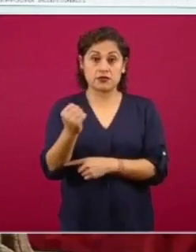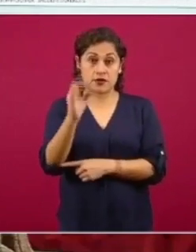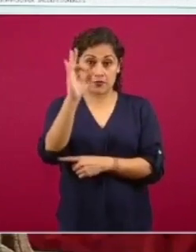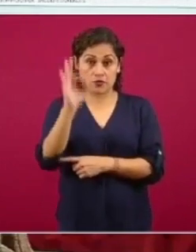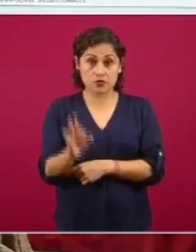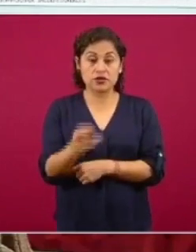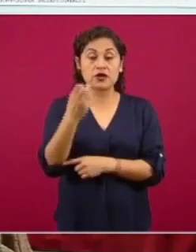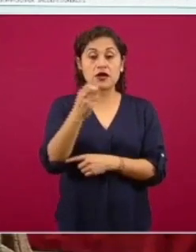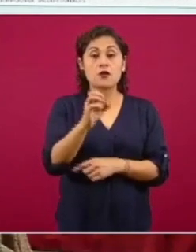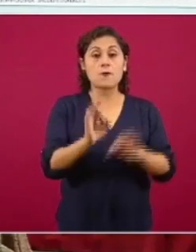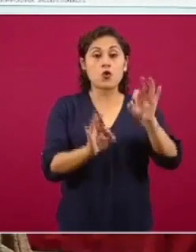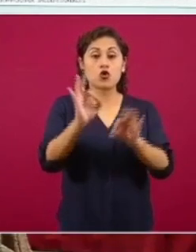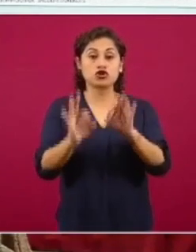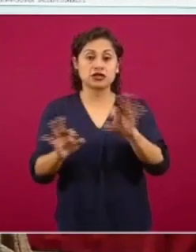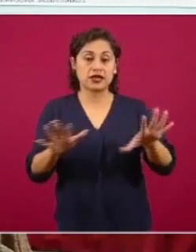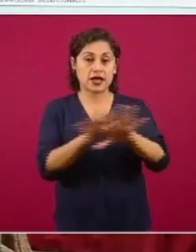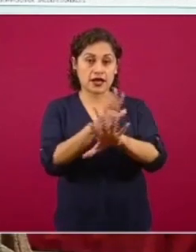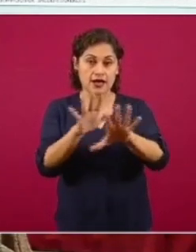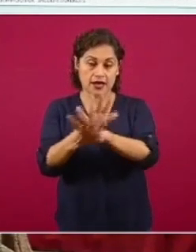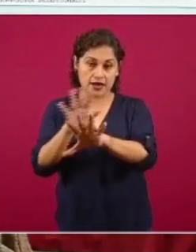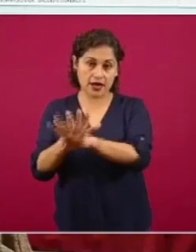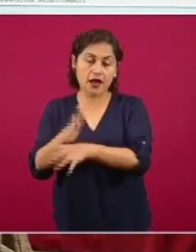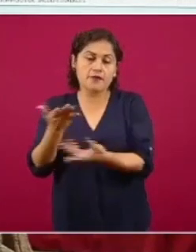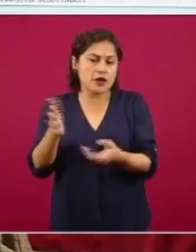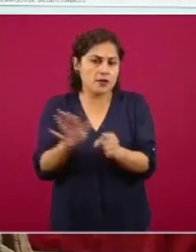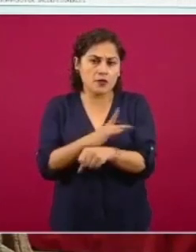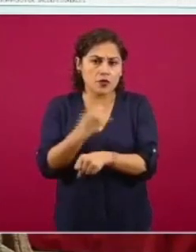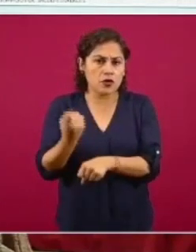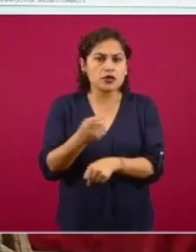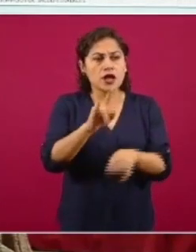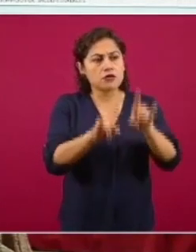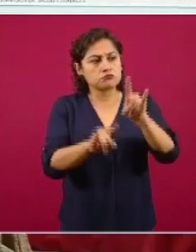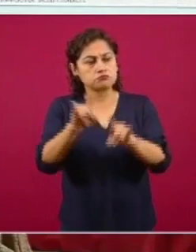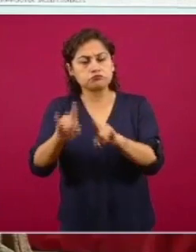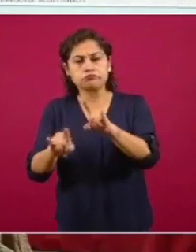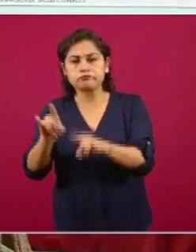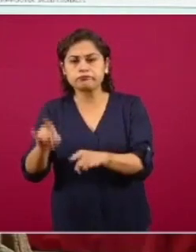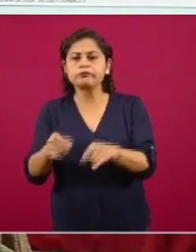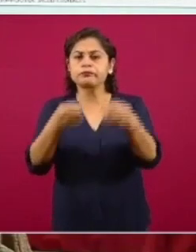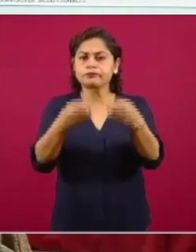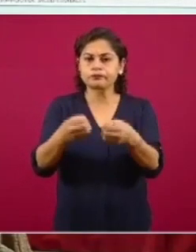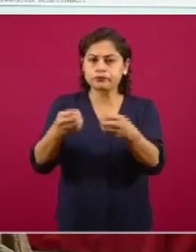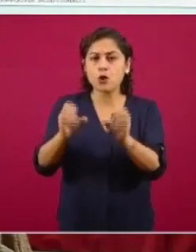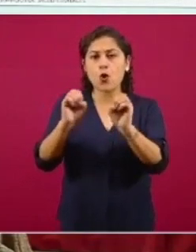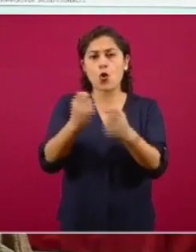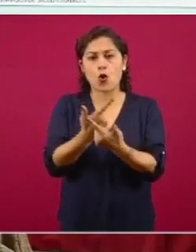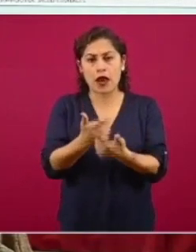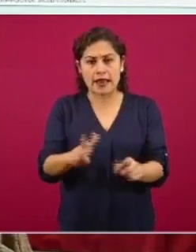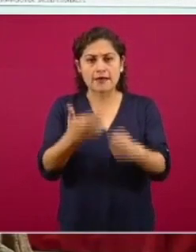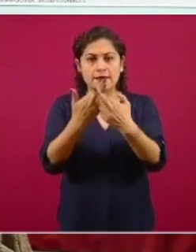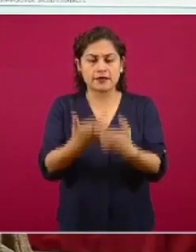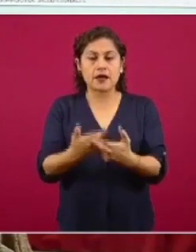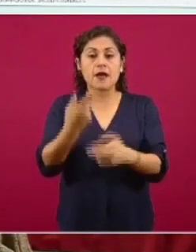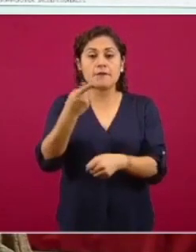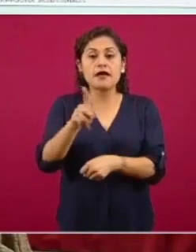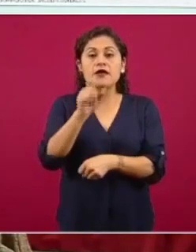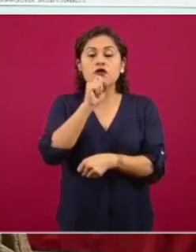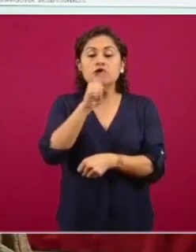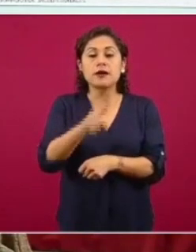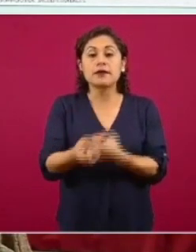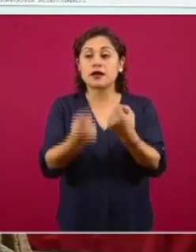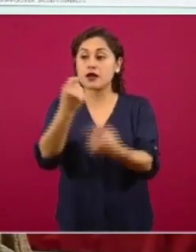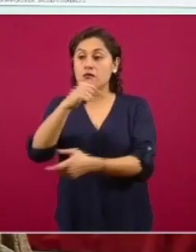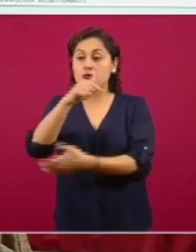porcentajes se van modificando de dos formas, uno por la ocupación, pero también por los esfuerzos de expansión. Desde que lo comentamos,